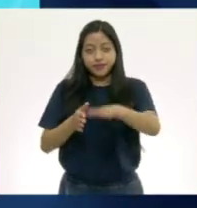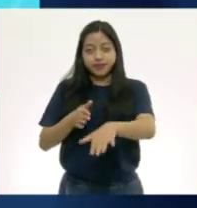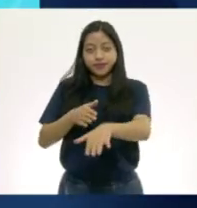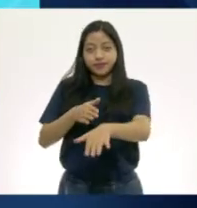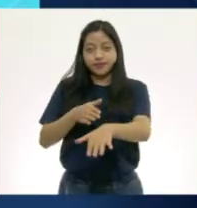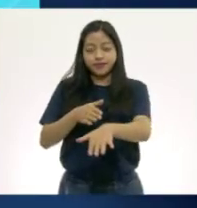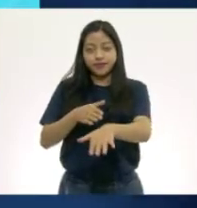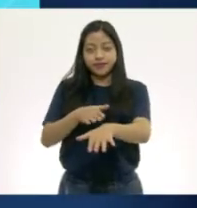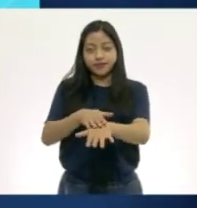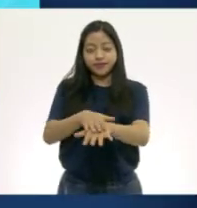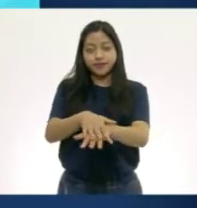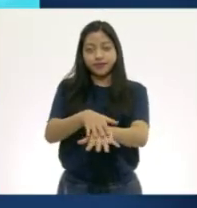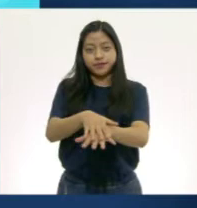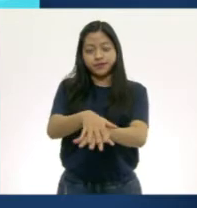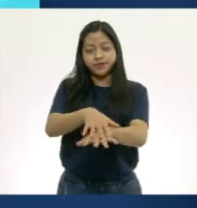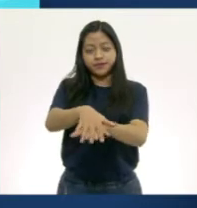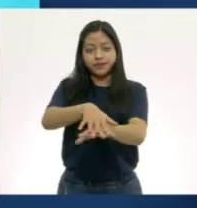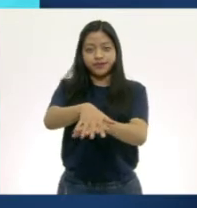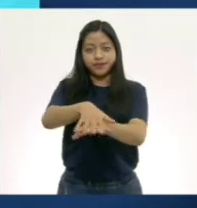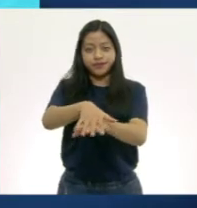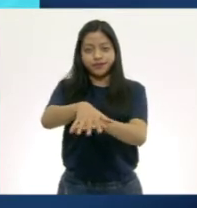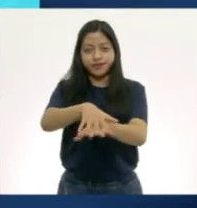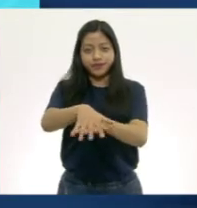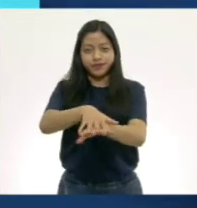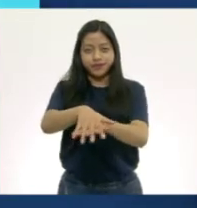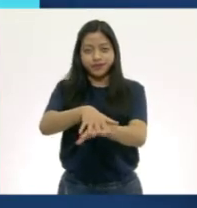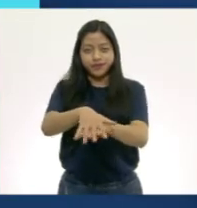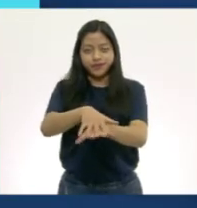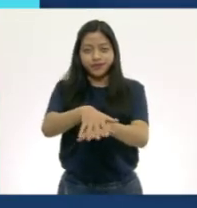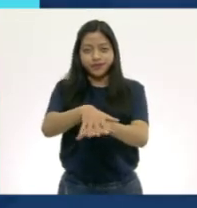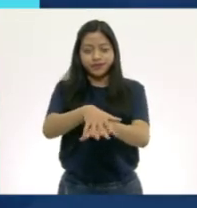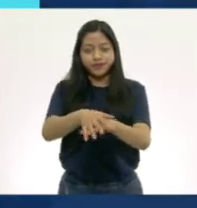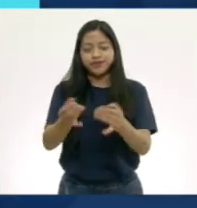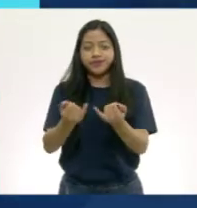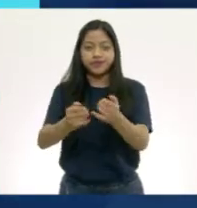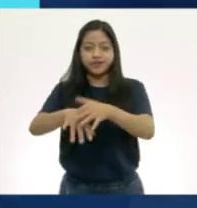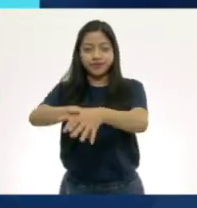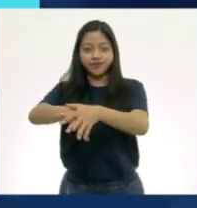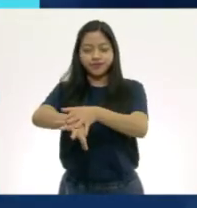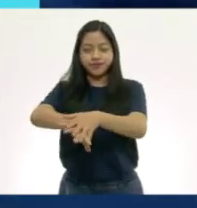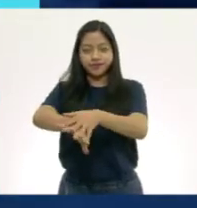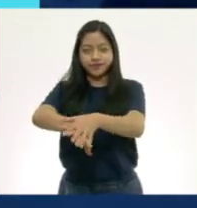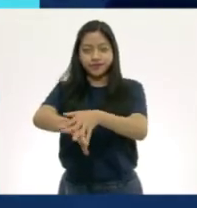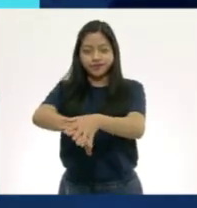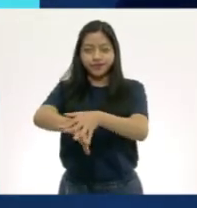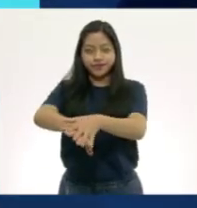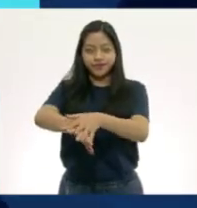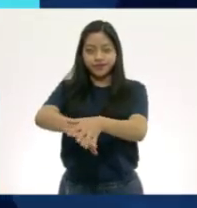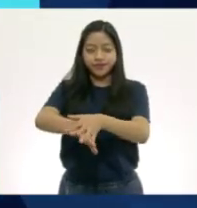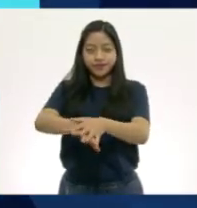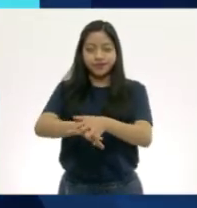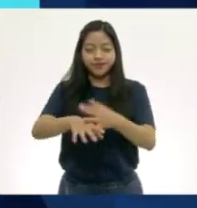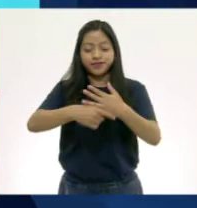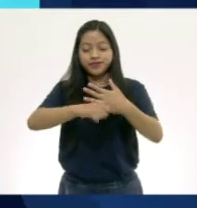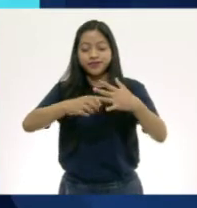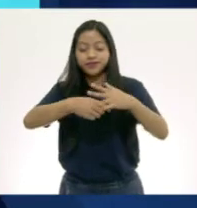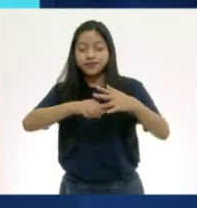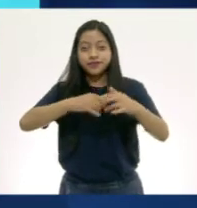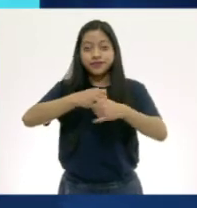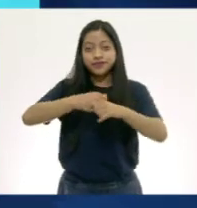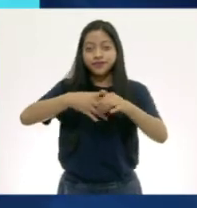de una de tus manos contra el dorso de la otra, entrelazando los dedos. Repite lo mismo con la otra mano. Frota los